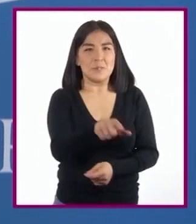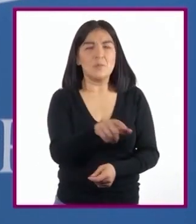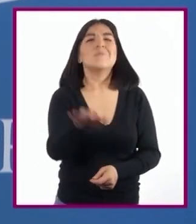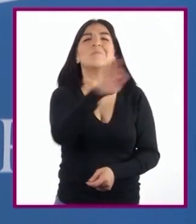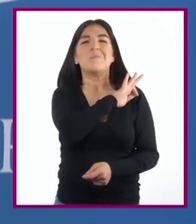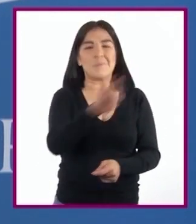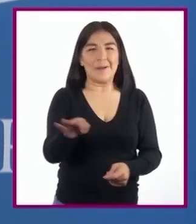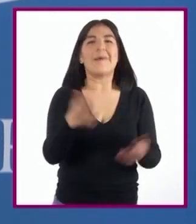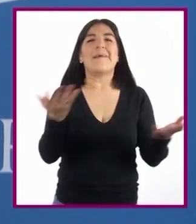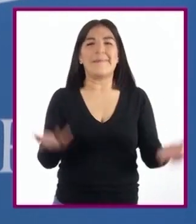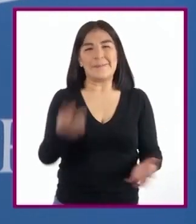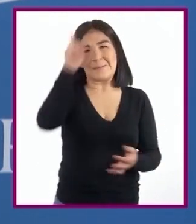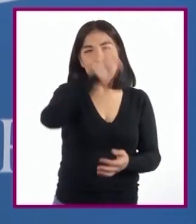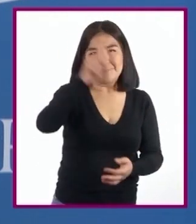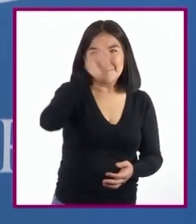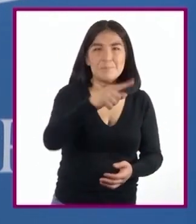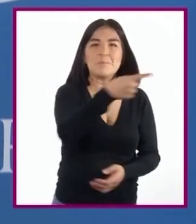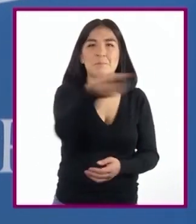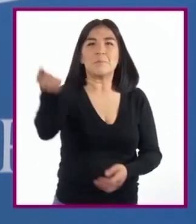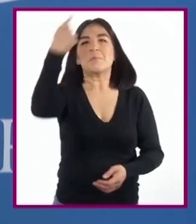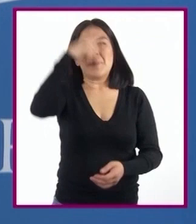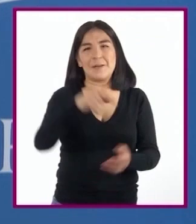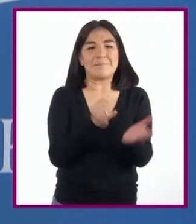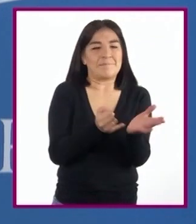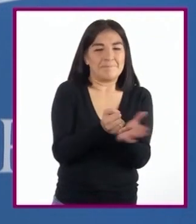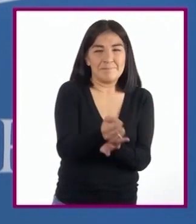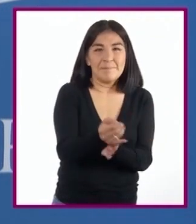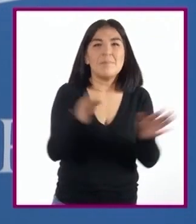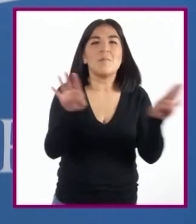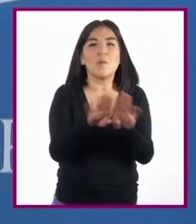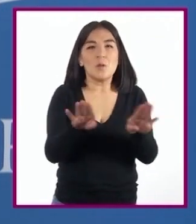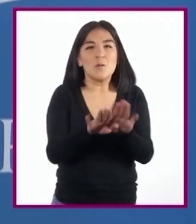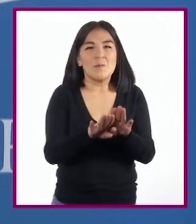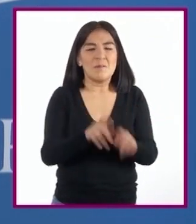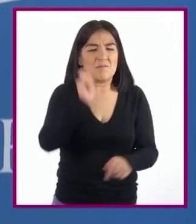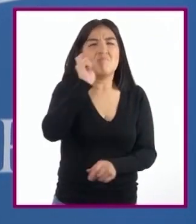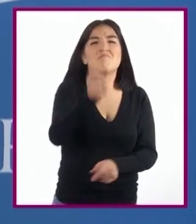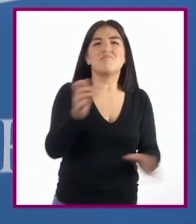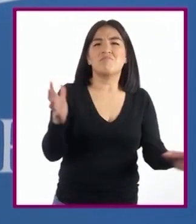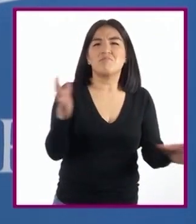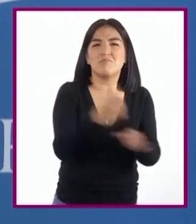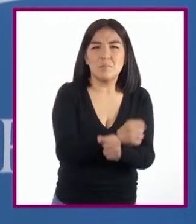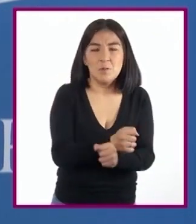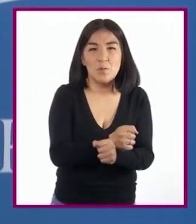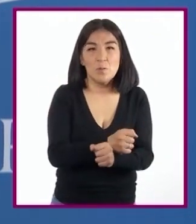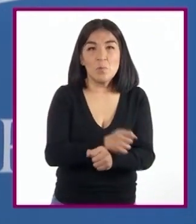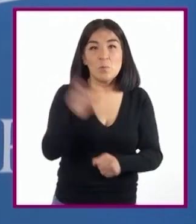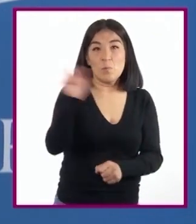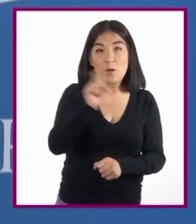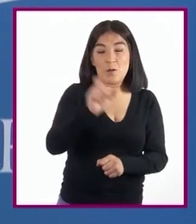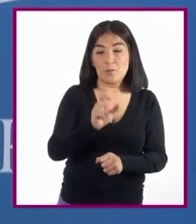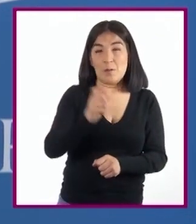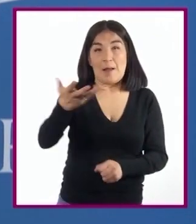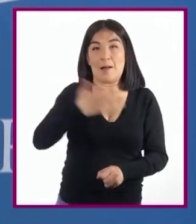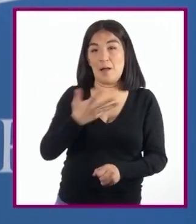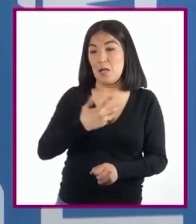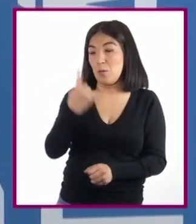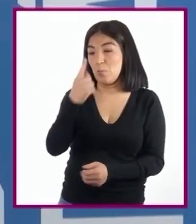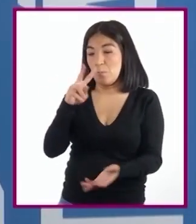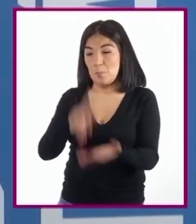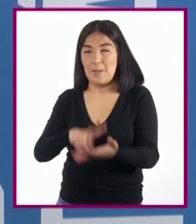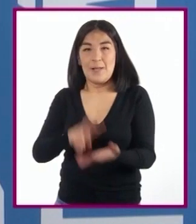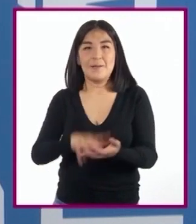poder brindar una orientación en la toma de decisiones y en el significado cuando se tiene un valor de